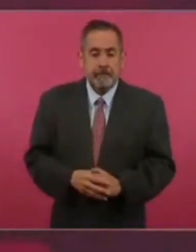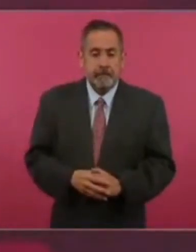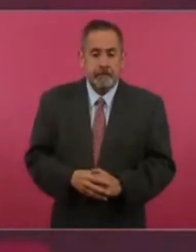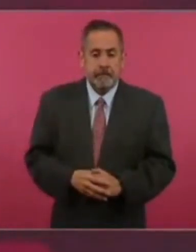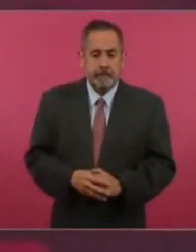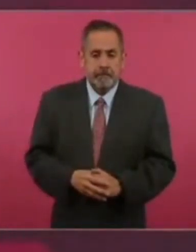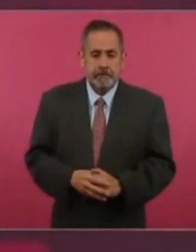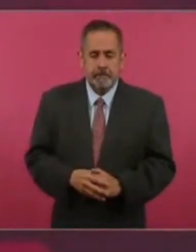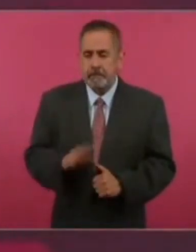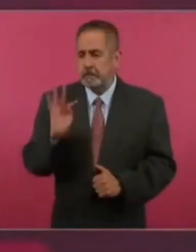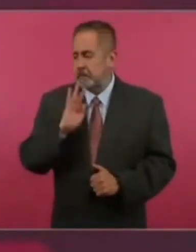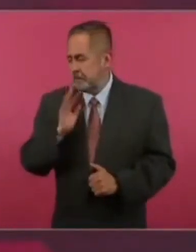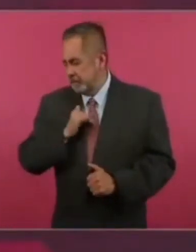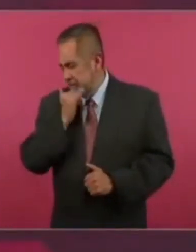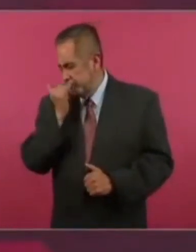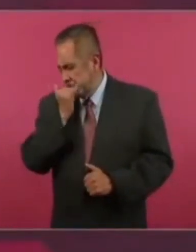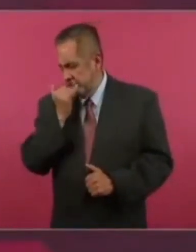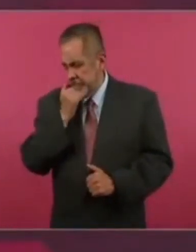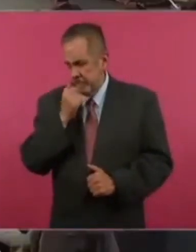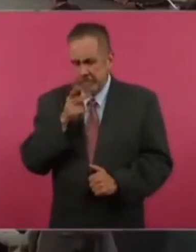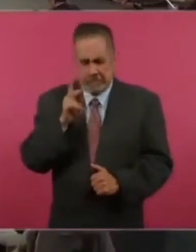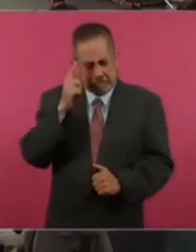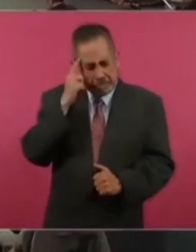puede ser que me equivoque, pero